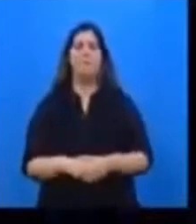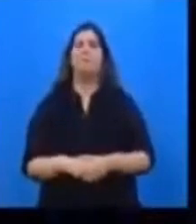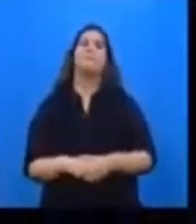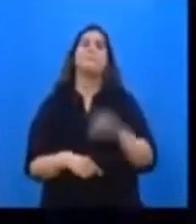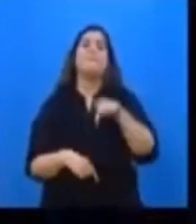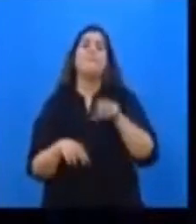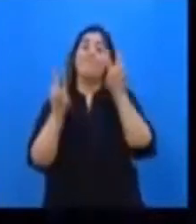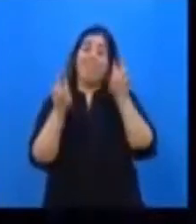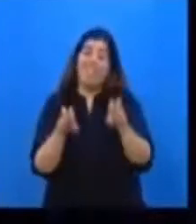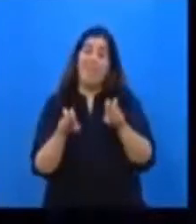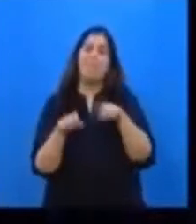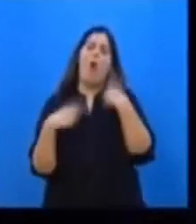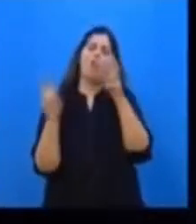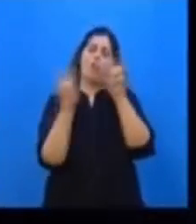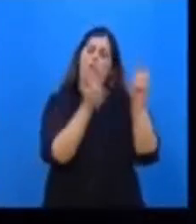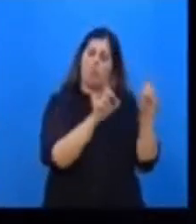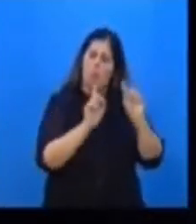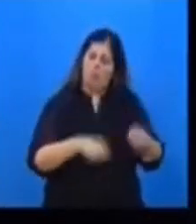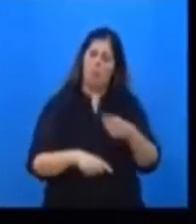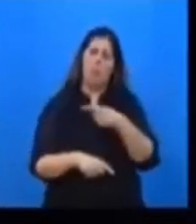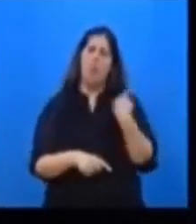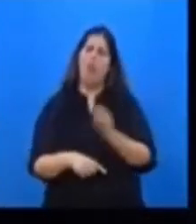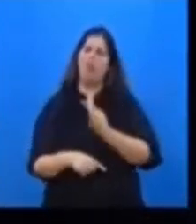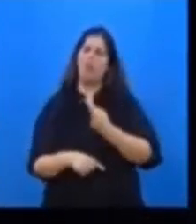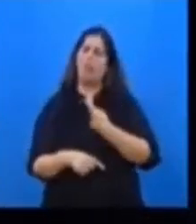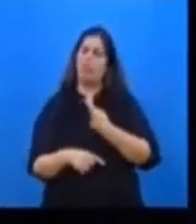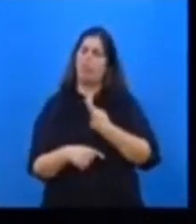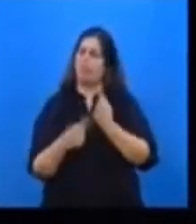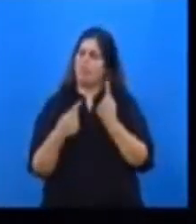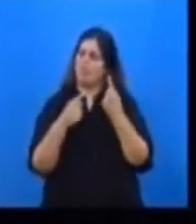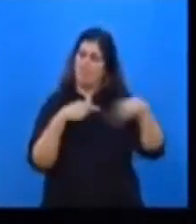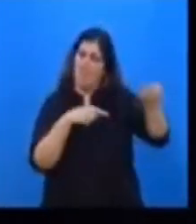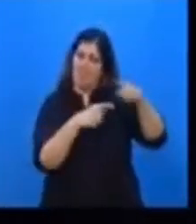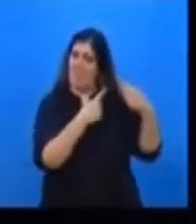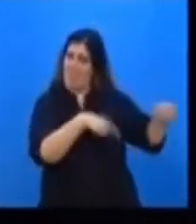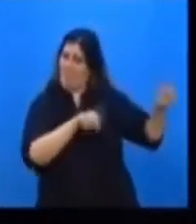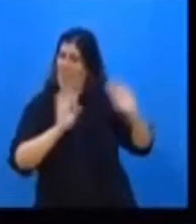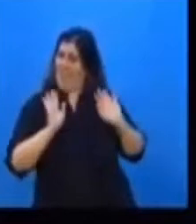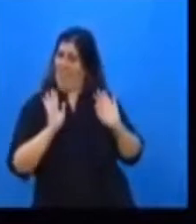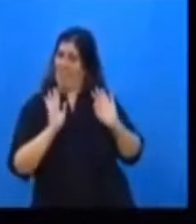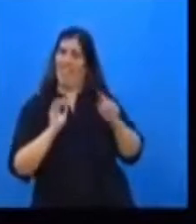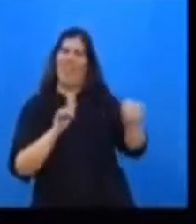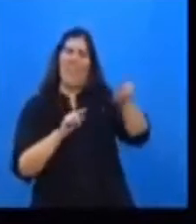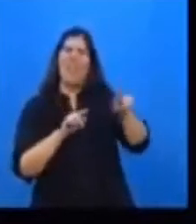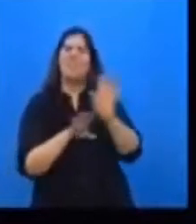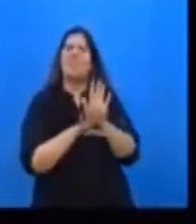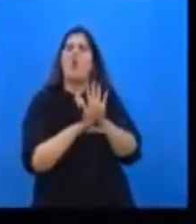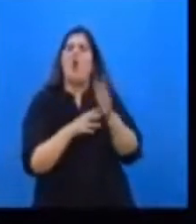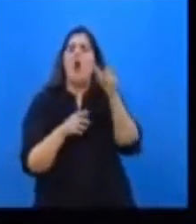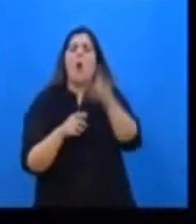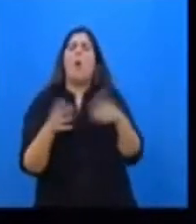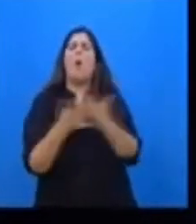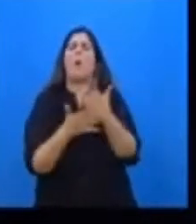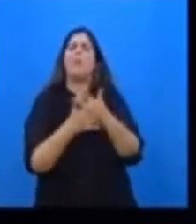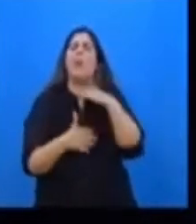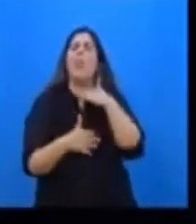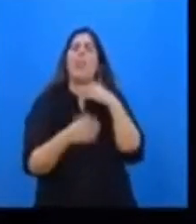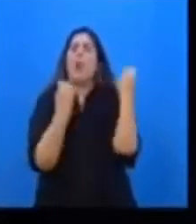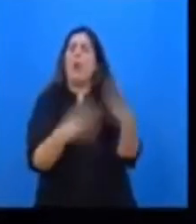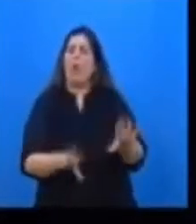en este tema como en muchos otros nosotros somos distintos a ellos ellos abandonan a las víctimas del delito